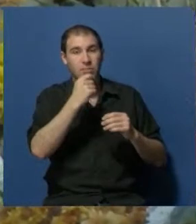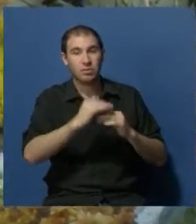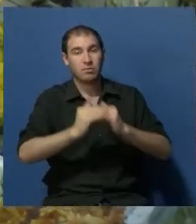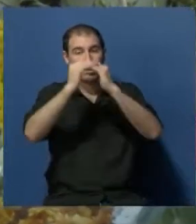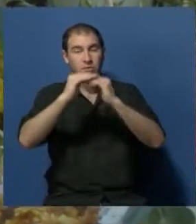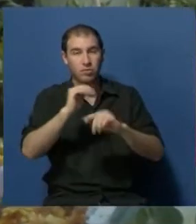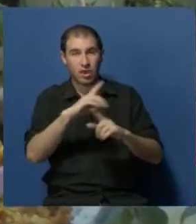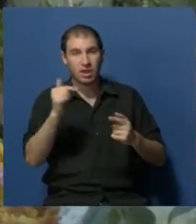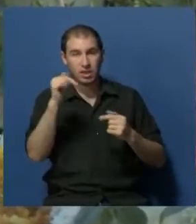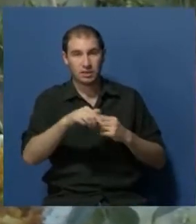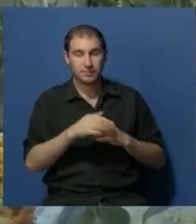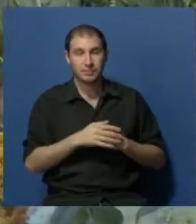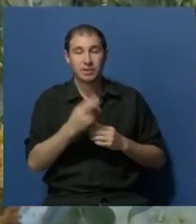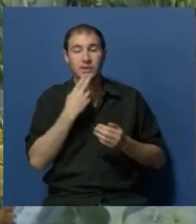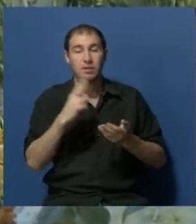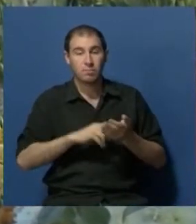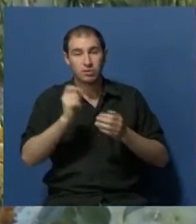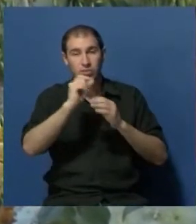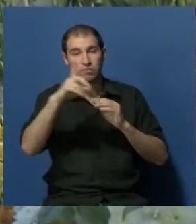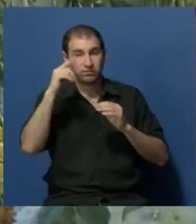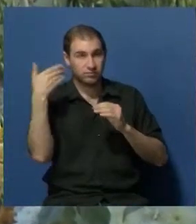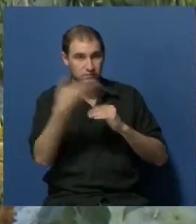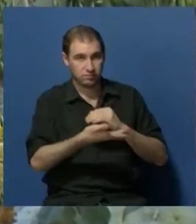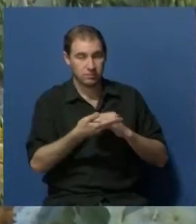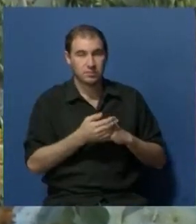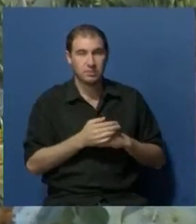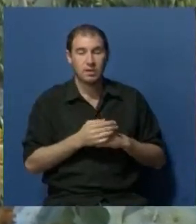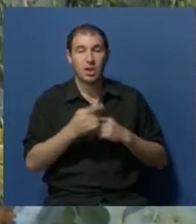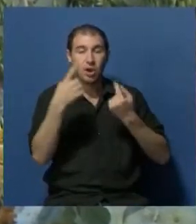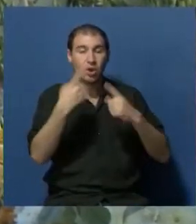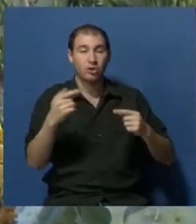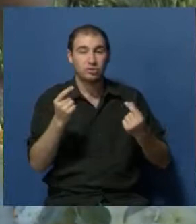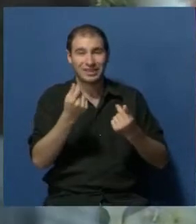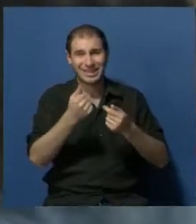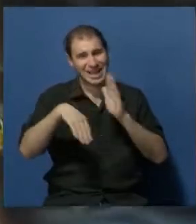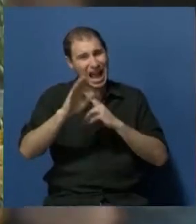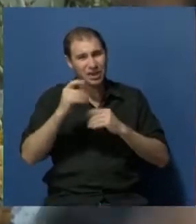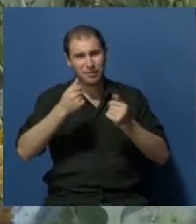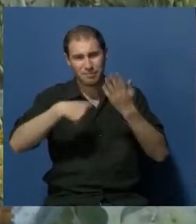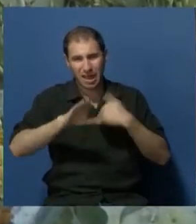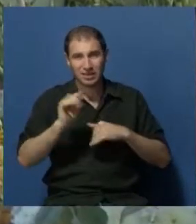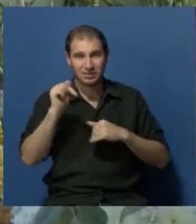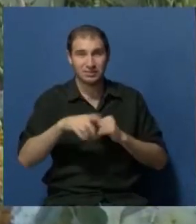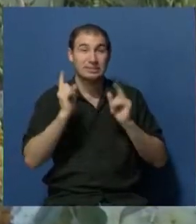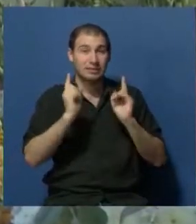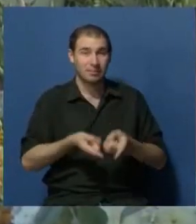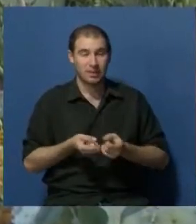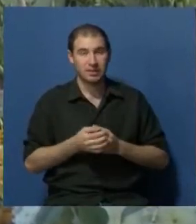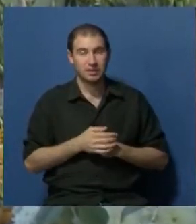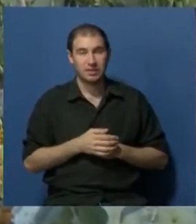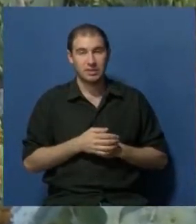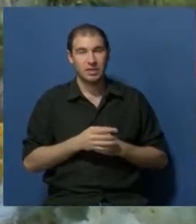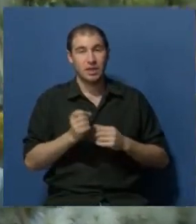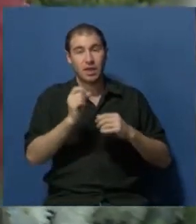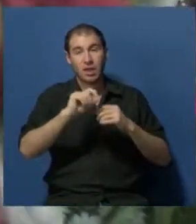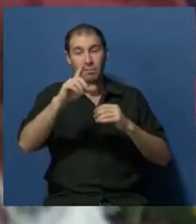actualizar ya tenés el impuesto inflacionario, que es, digamos, que los productos se te encarecen, son más caros y además que por una